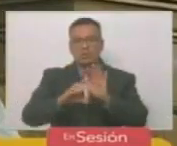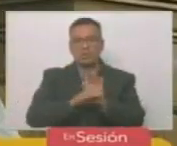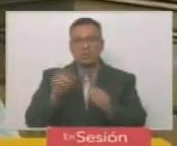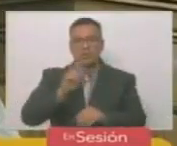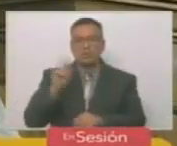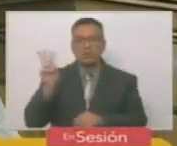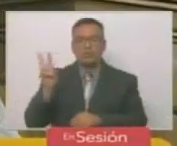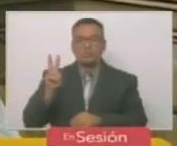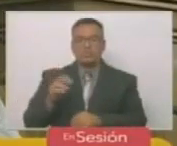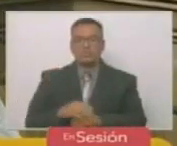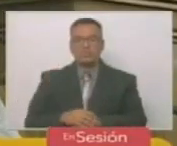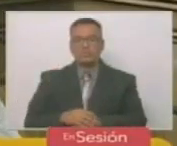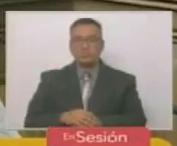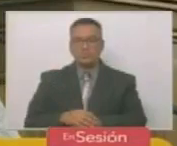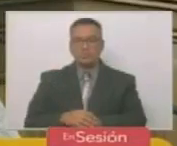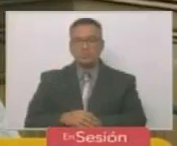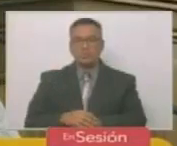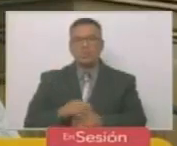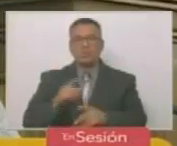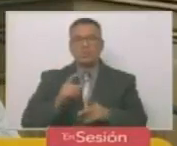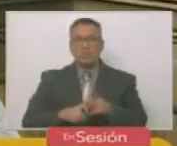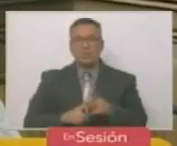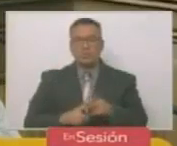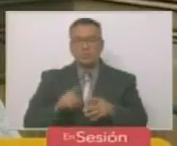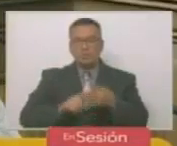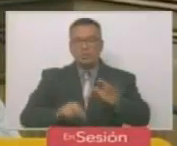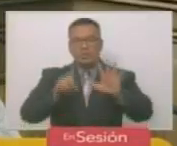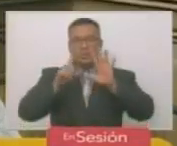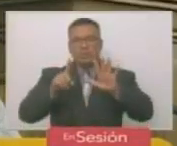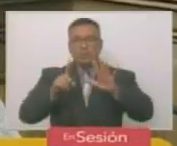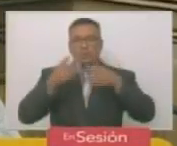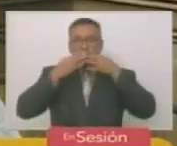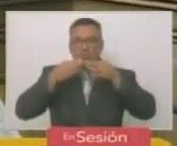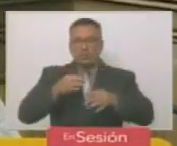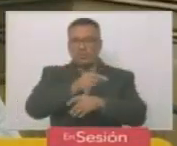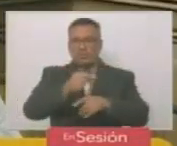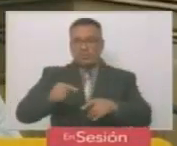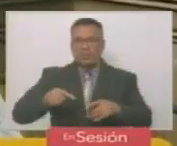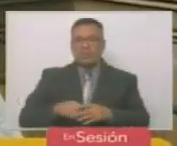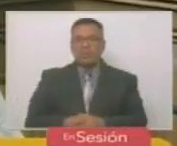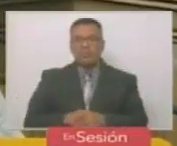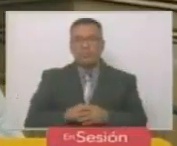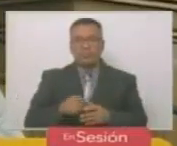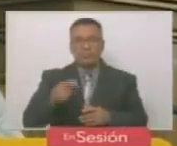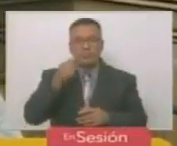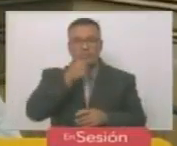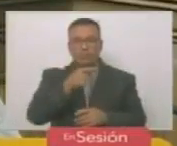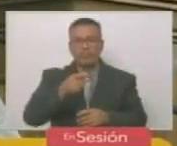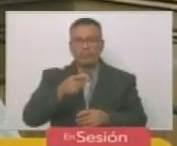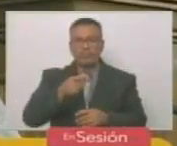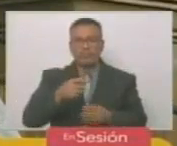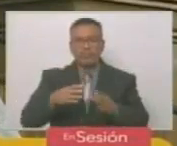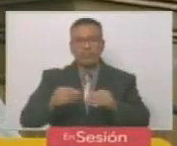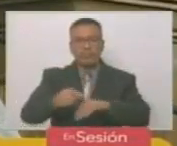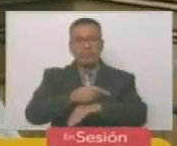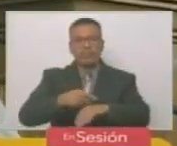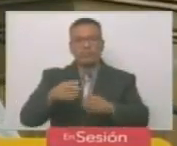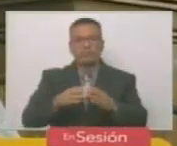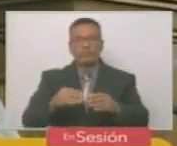República Bolivariana de Venezuela y la ley. 6. Asegurar el acceso a los órganos y entes del Estado